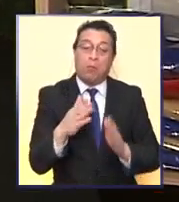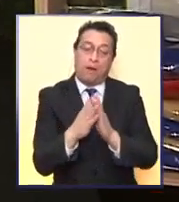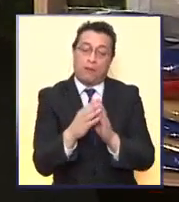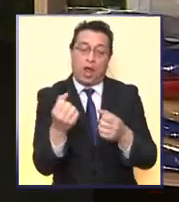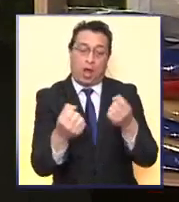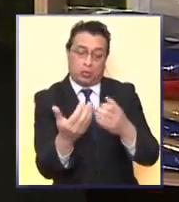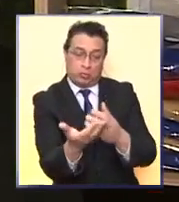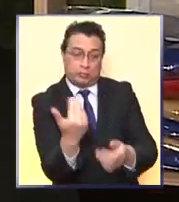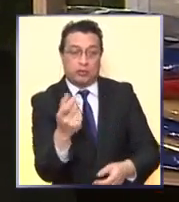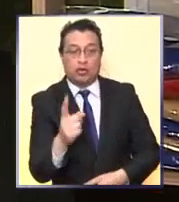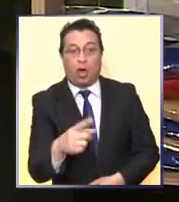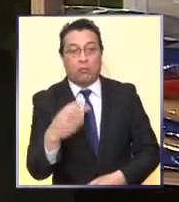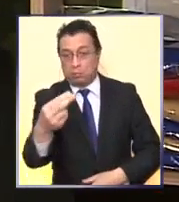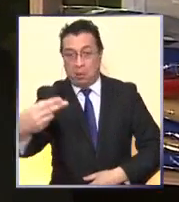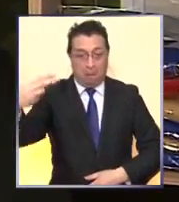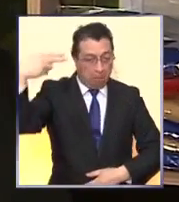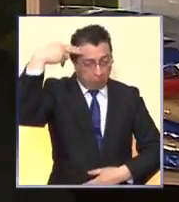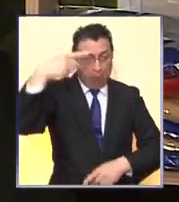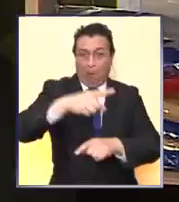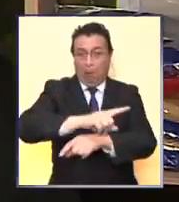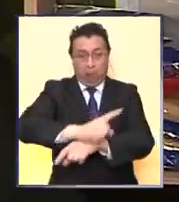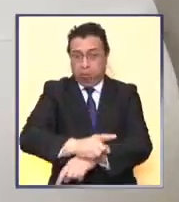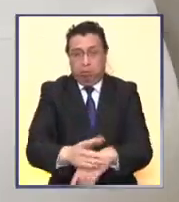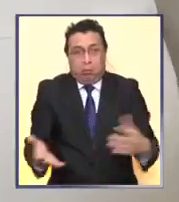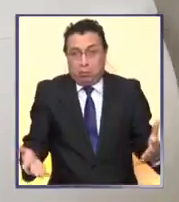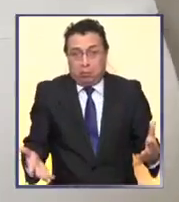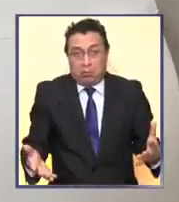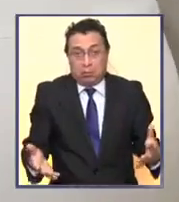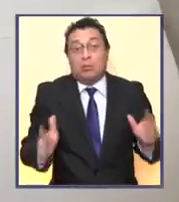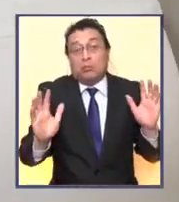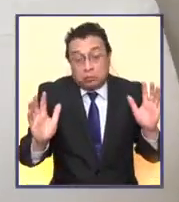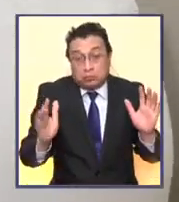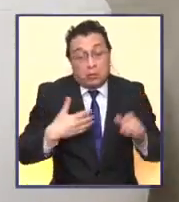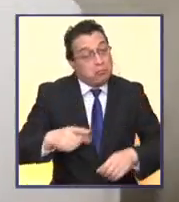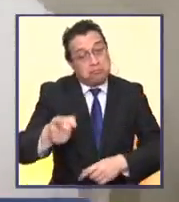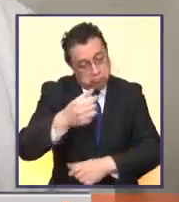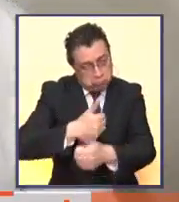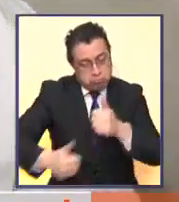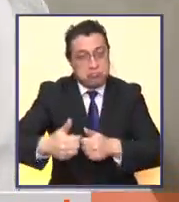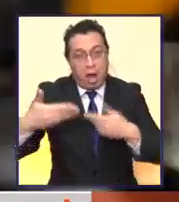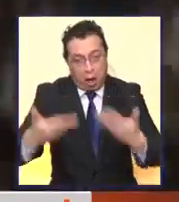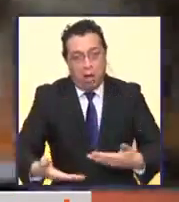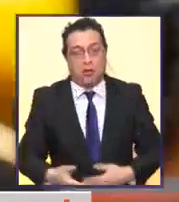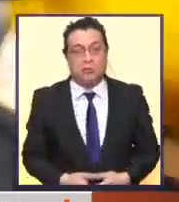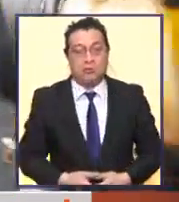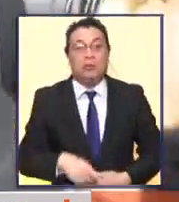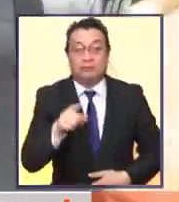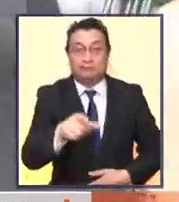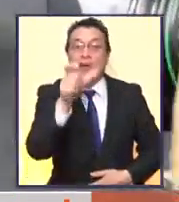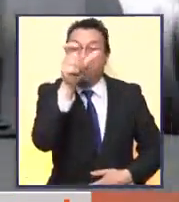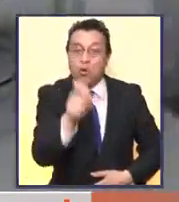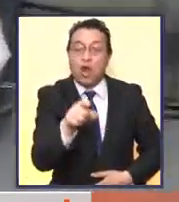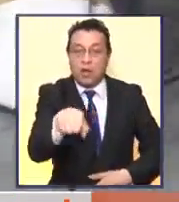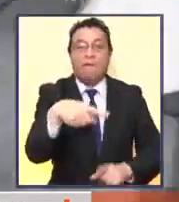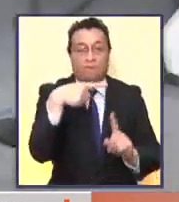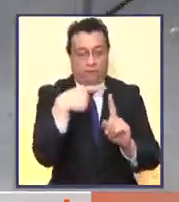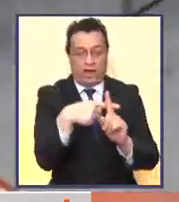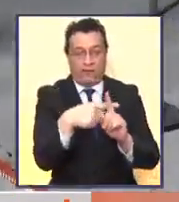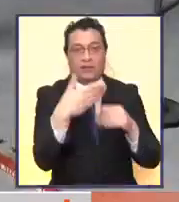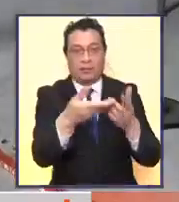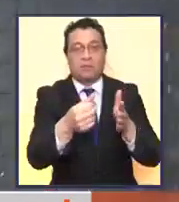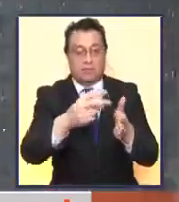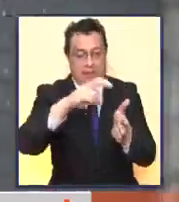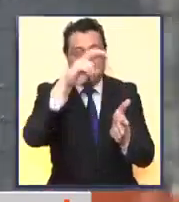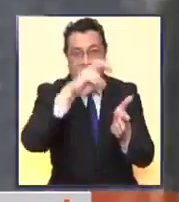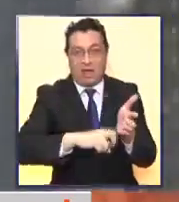El tipo va a llegar con un arma y me va a enfrentar de esta forma, porque así fue. Priscila fue una de las mujeres beneficiadas con descuentos